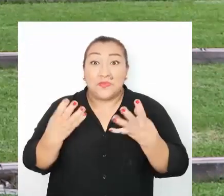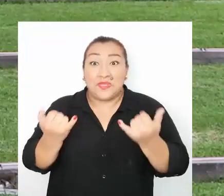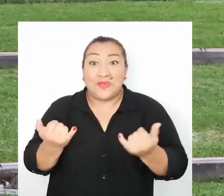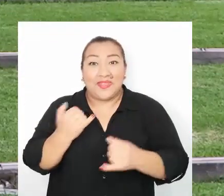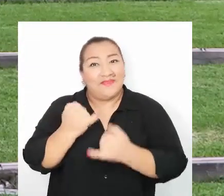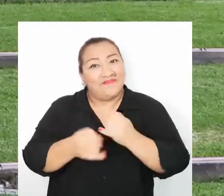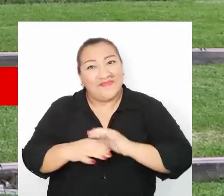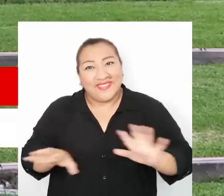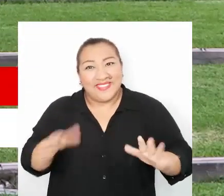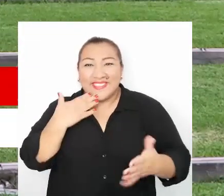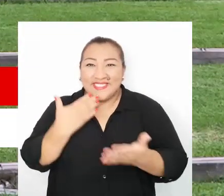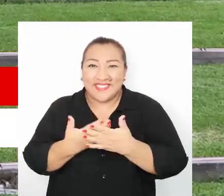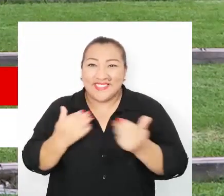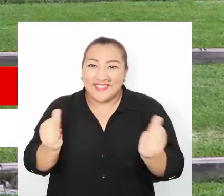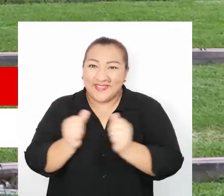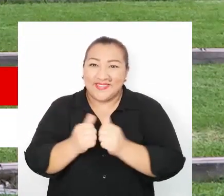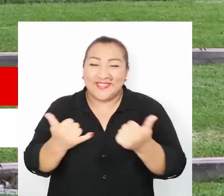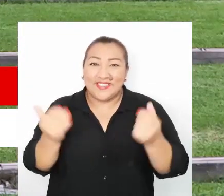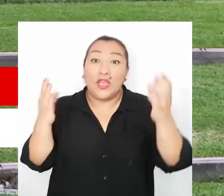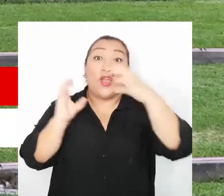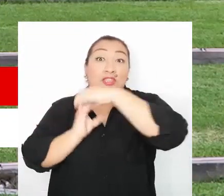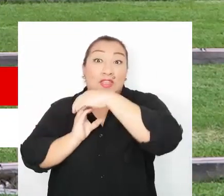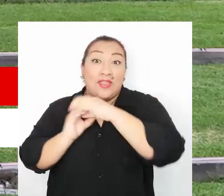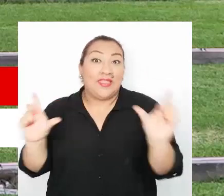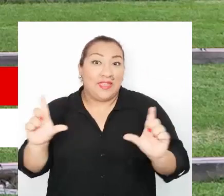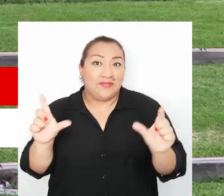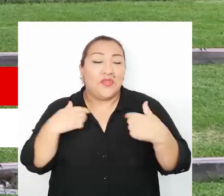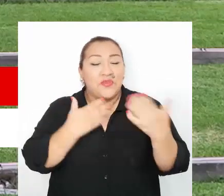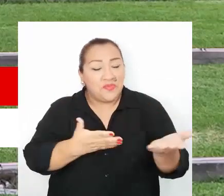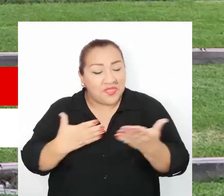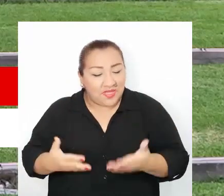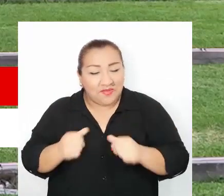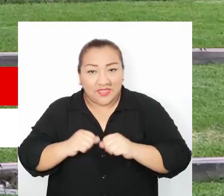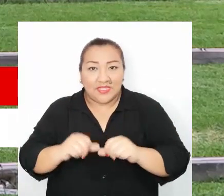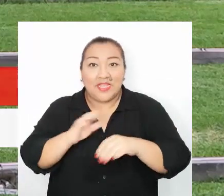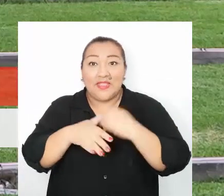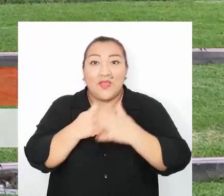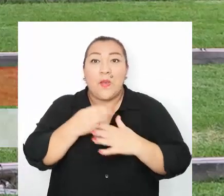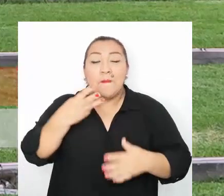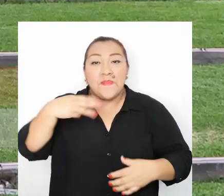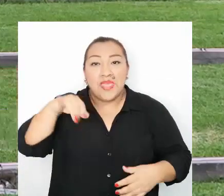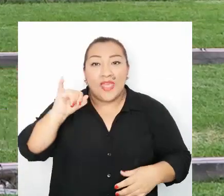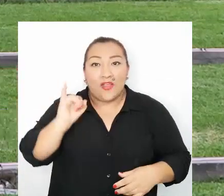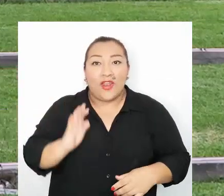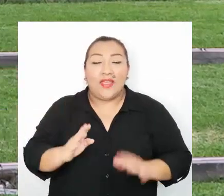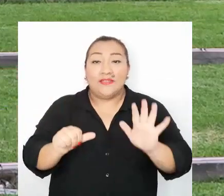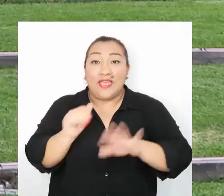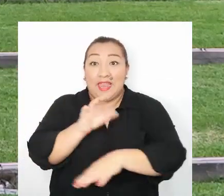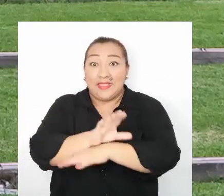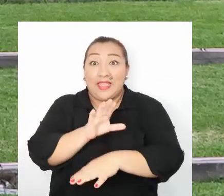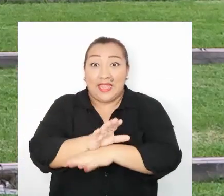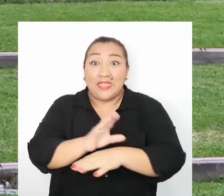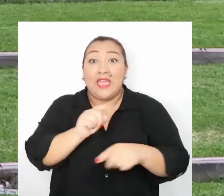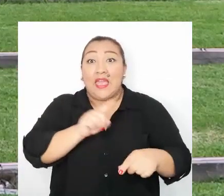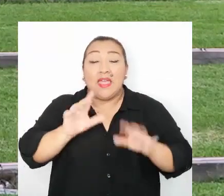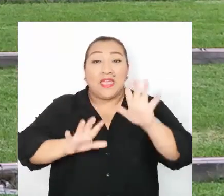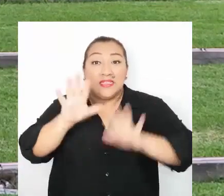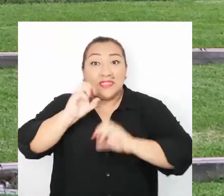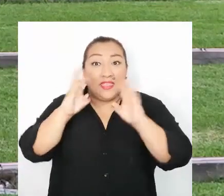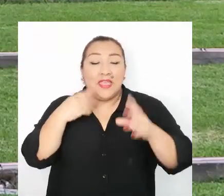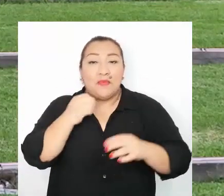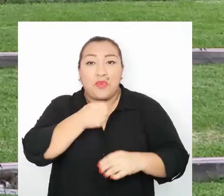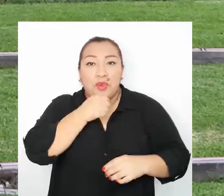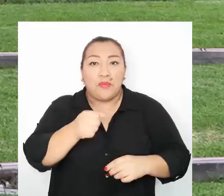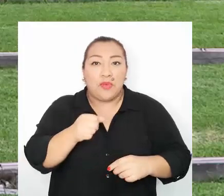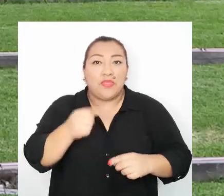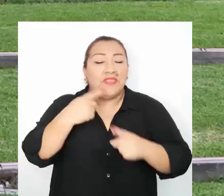Ha sido todo por hoy. Gracias por acompañarnos en Contraloría TV. Los invitamos a ver los días miércoles a las 6 de la tarde de manera quincenal